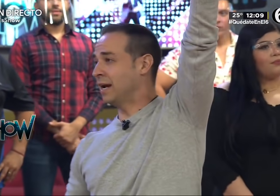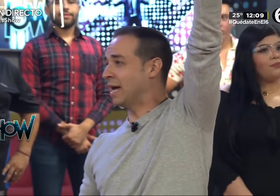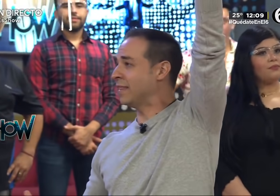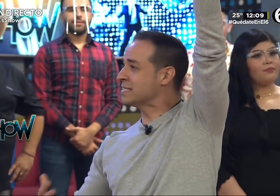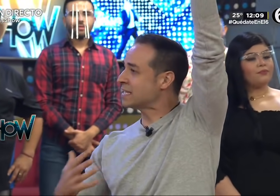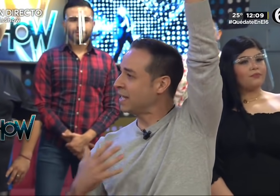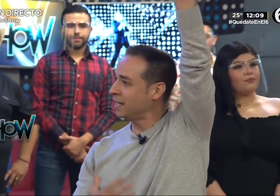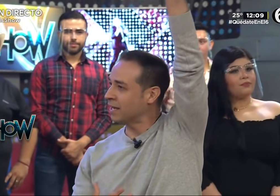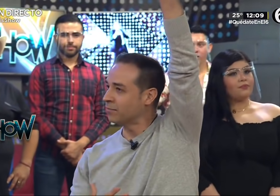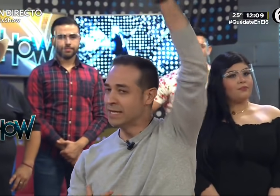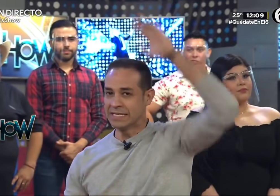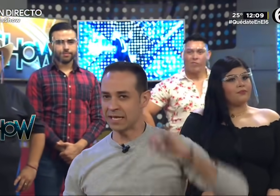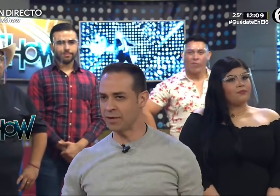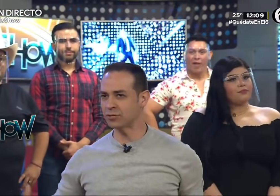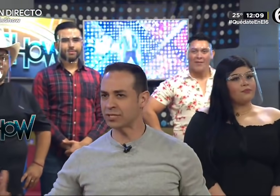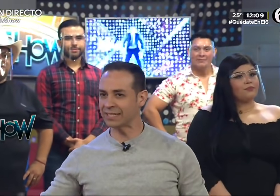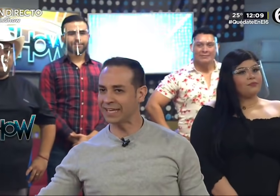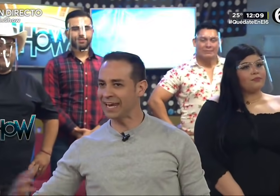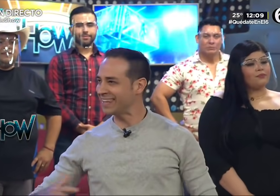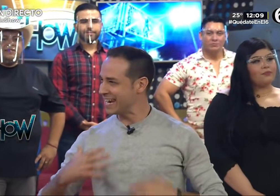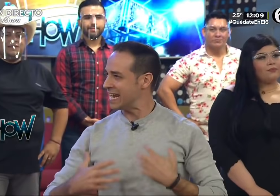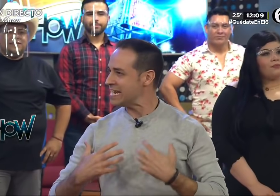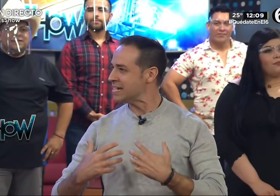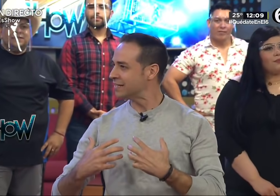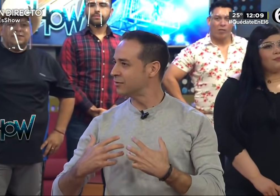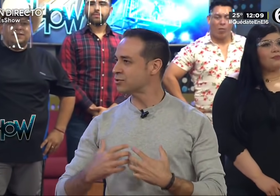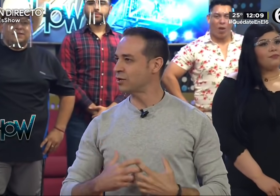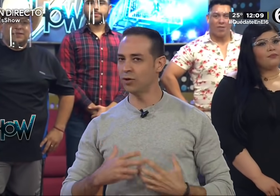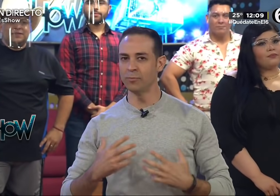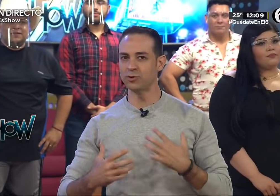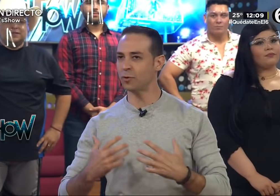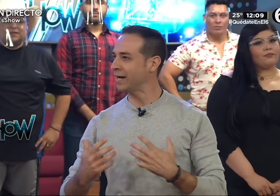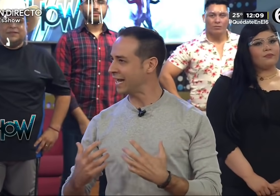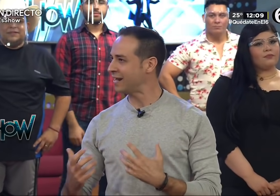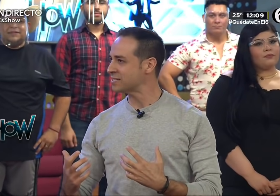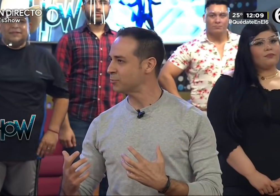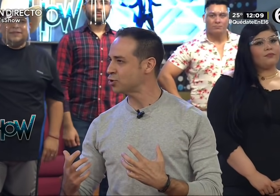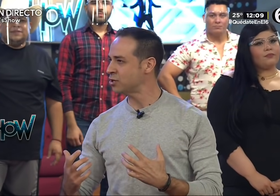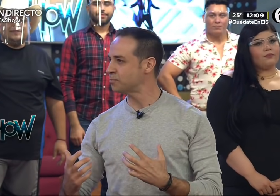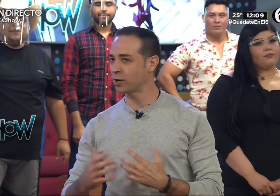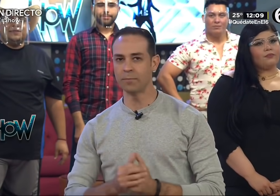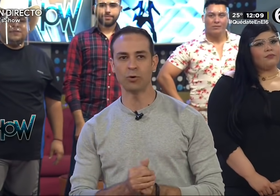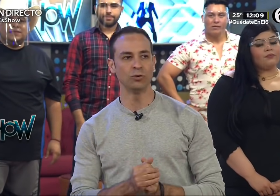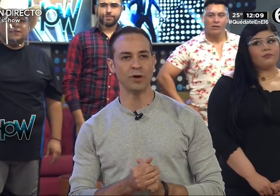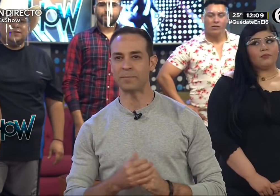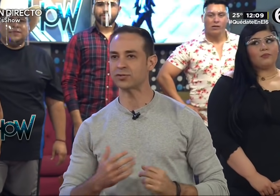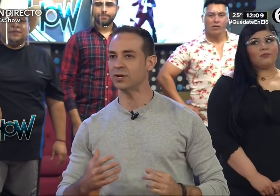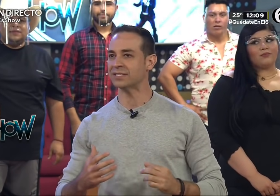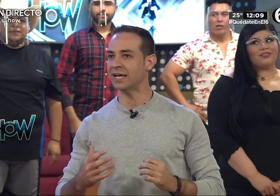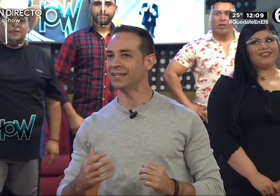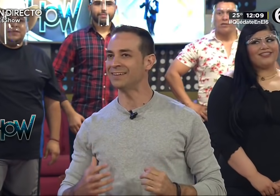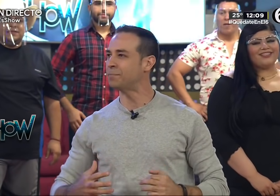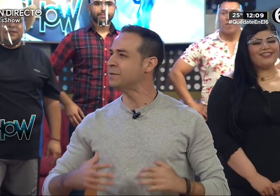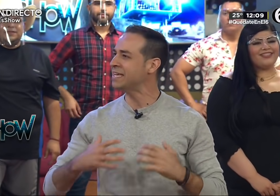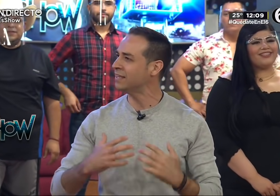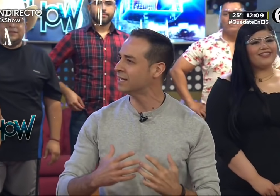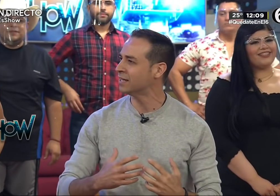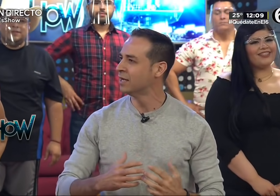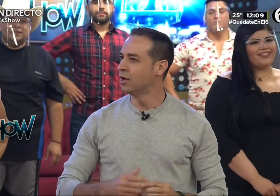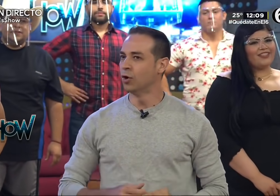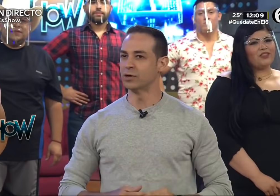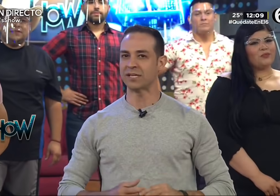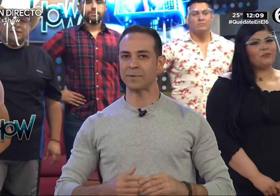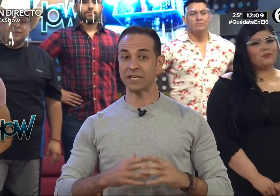trabajar la danza aérea. ¿Sabía usted que la adrenalina nos ayuda mucho a manejar las emociones? Por ejemplo, cuando una persona está